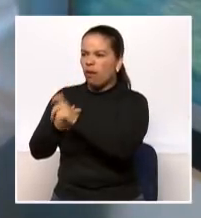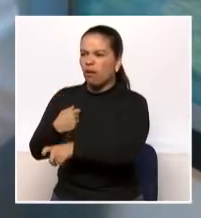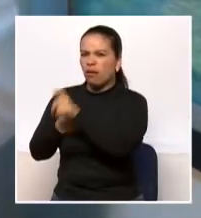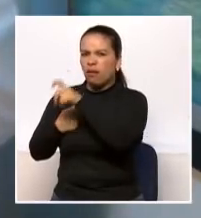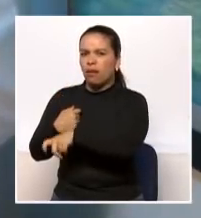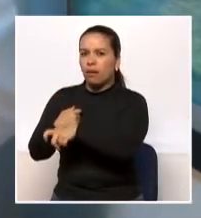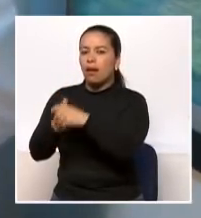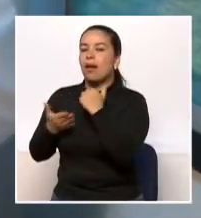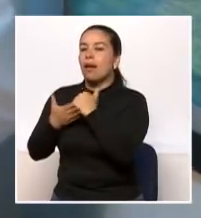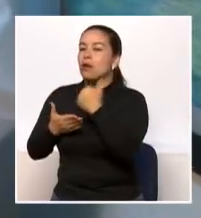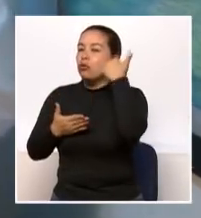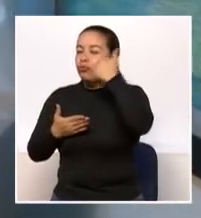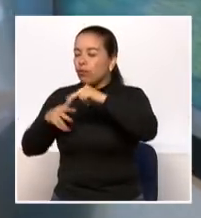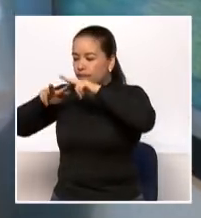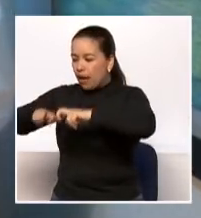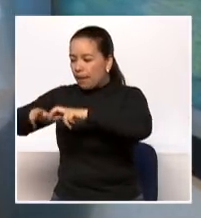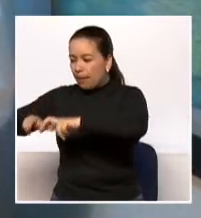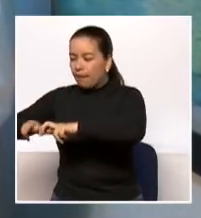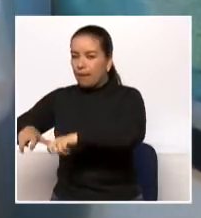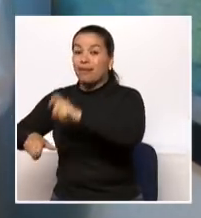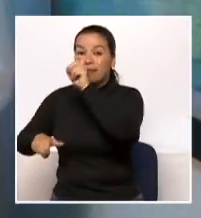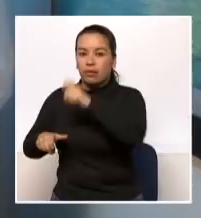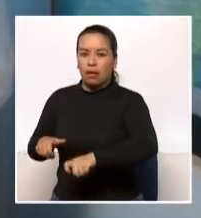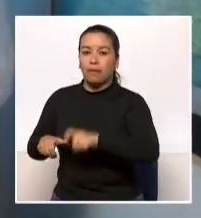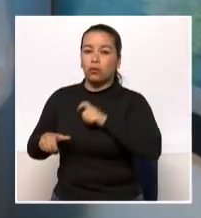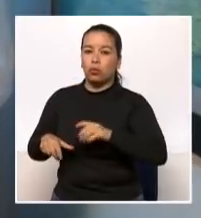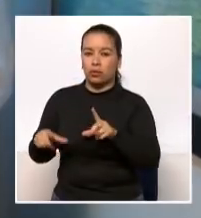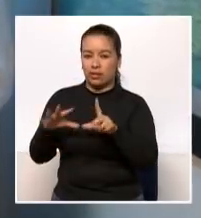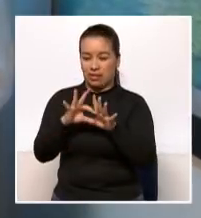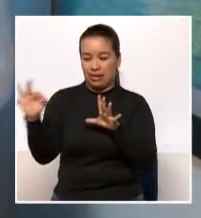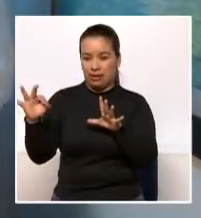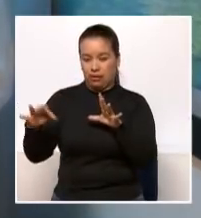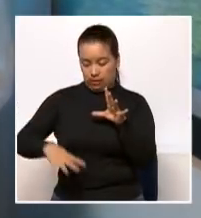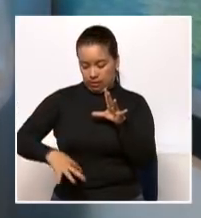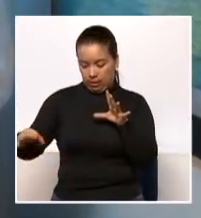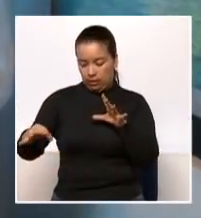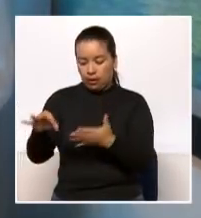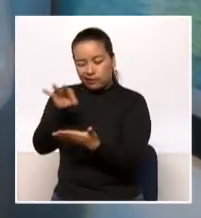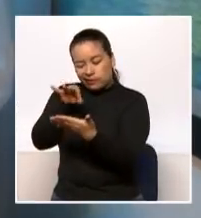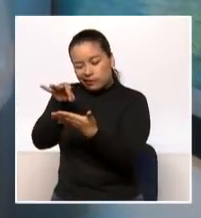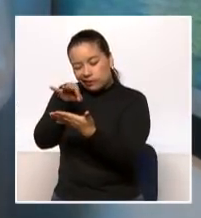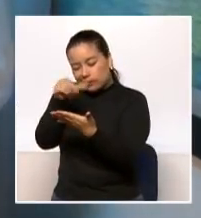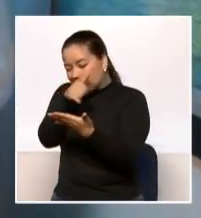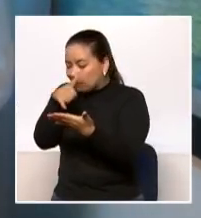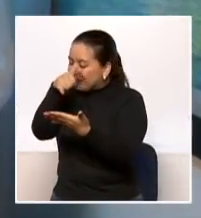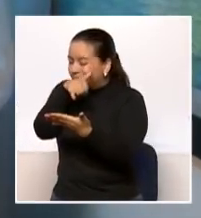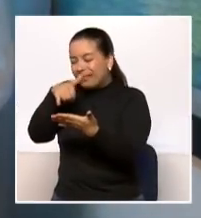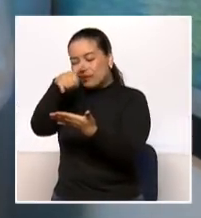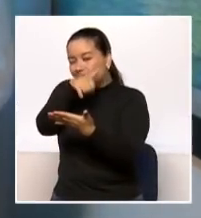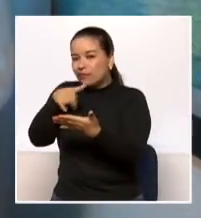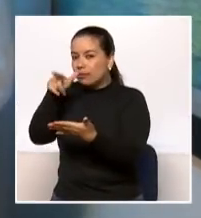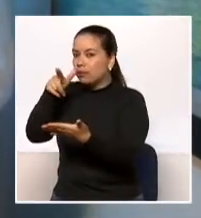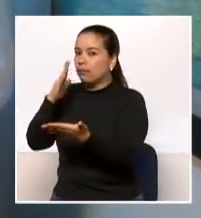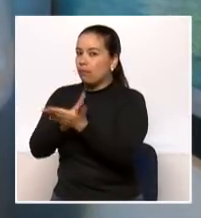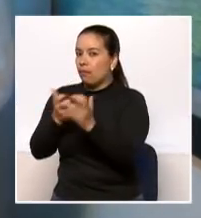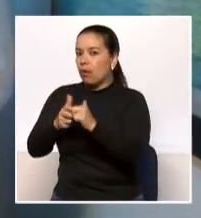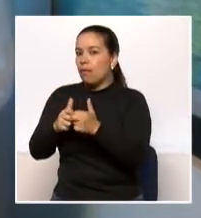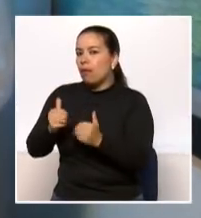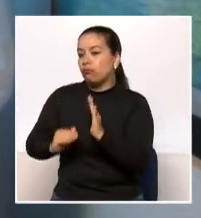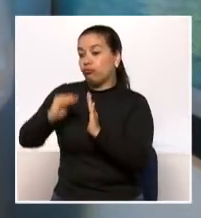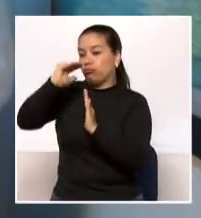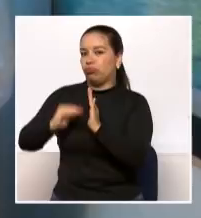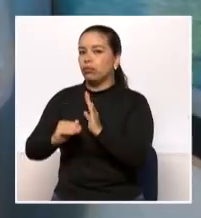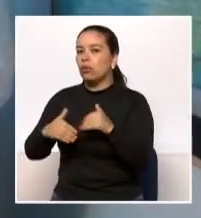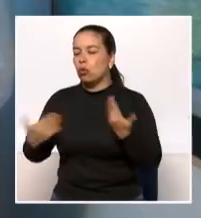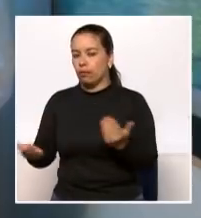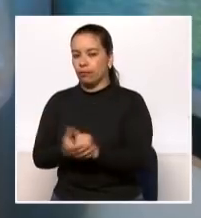estudio histopatológico. ¿Qué es? Hay que hacerle una biopsia en el hígado para poder mirar qué tanto grado de fibrosis. En las últimas